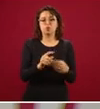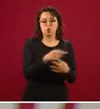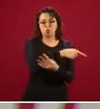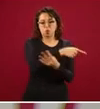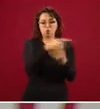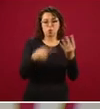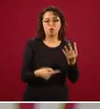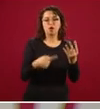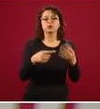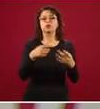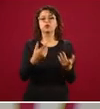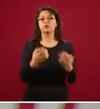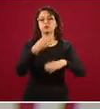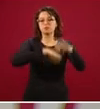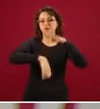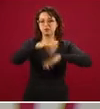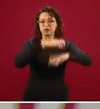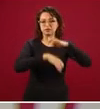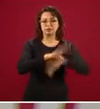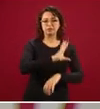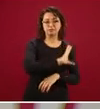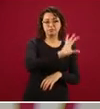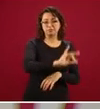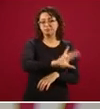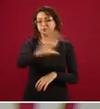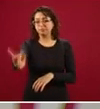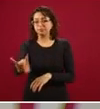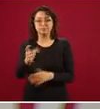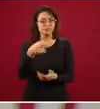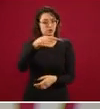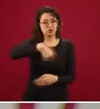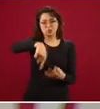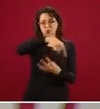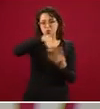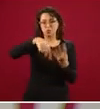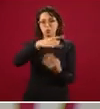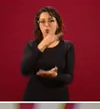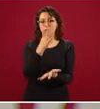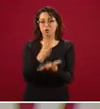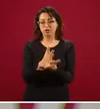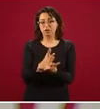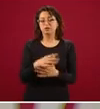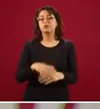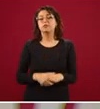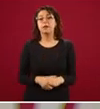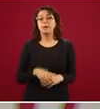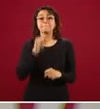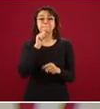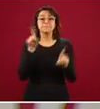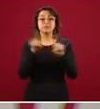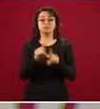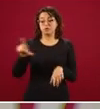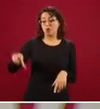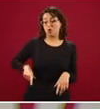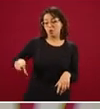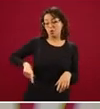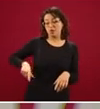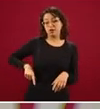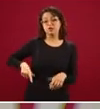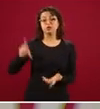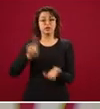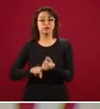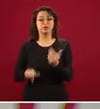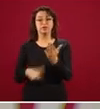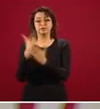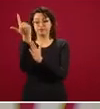cuatro intermediarios. Y otro aspecto importante es que en el gobierno existían catálogos de medicamentos e